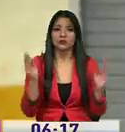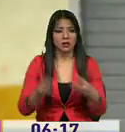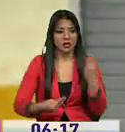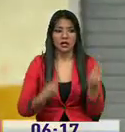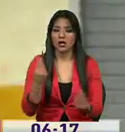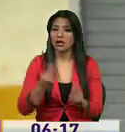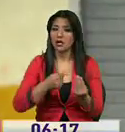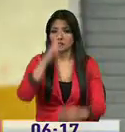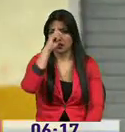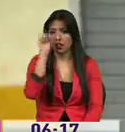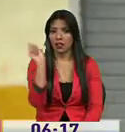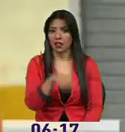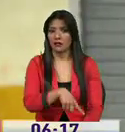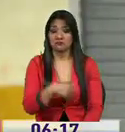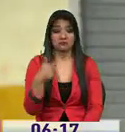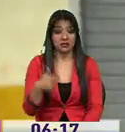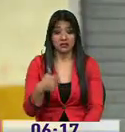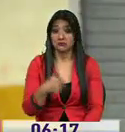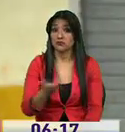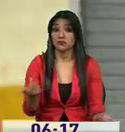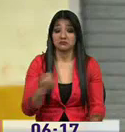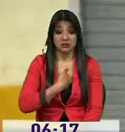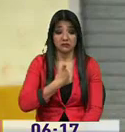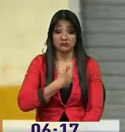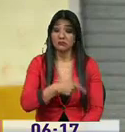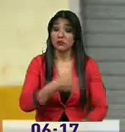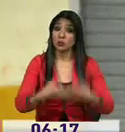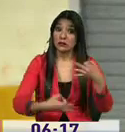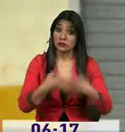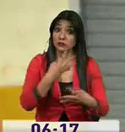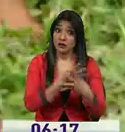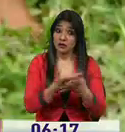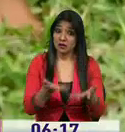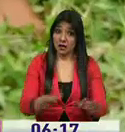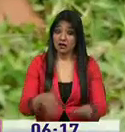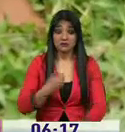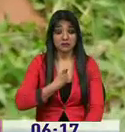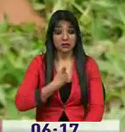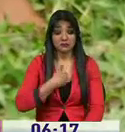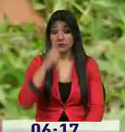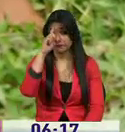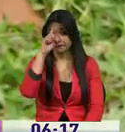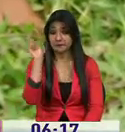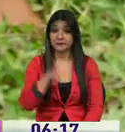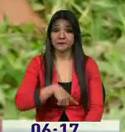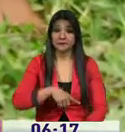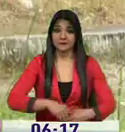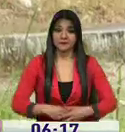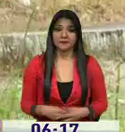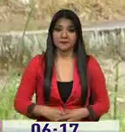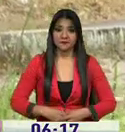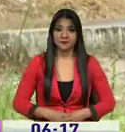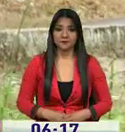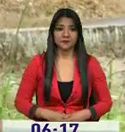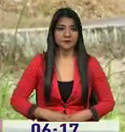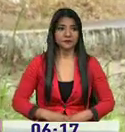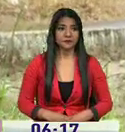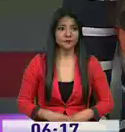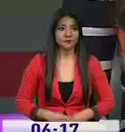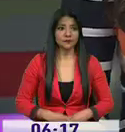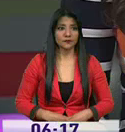hacer con nuestras propias manos, porque si la justicia no hace nada, tenemos que hacer nosotros. Desde Santo Domingo de los Áchilas, informó Gisela Moreira